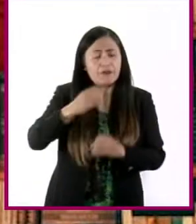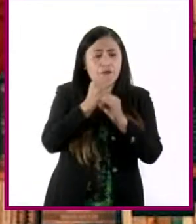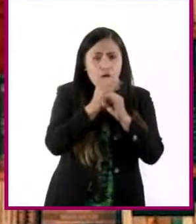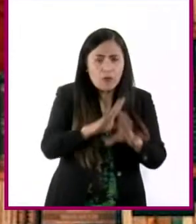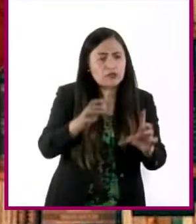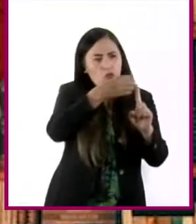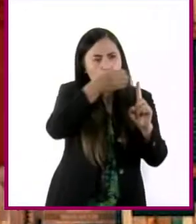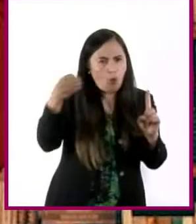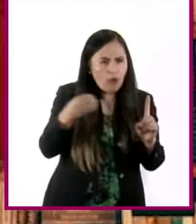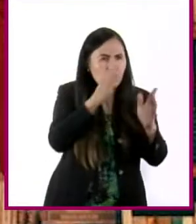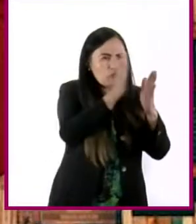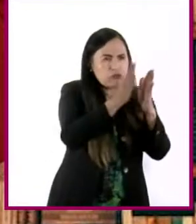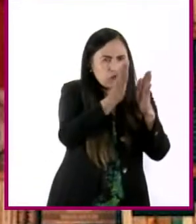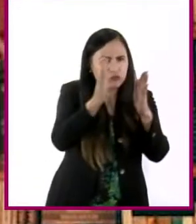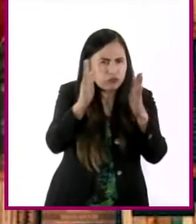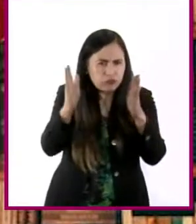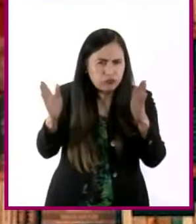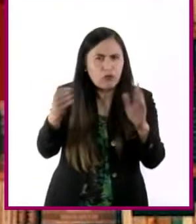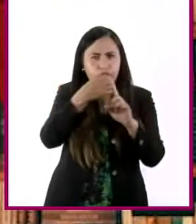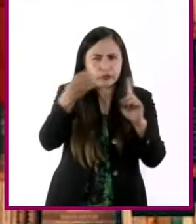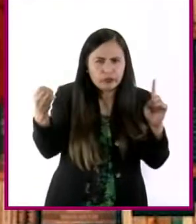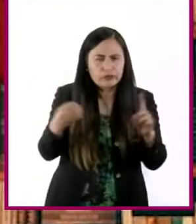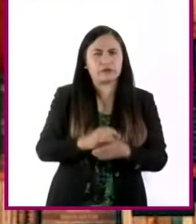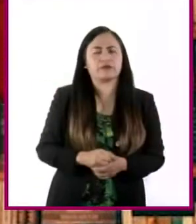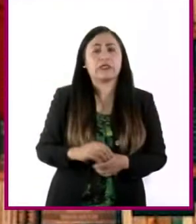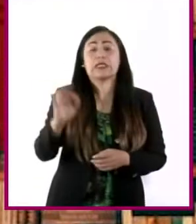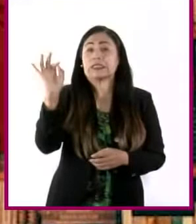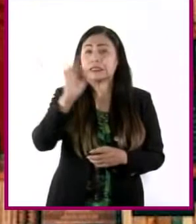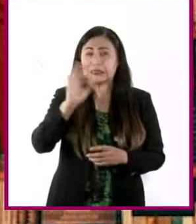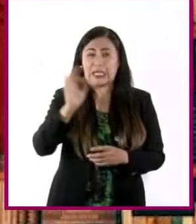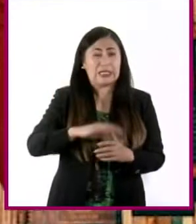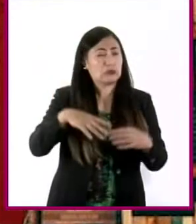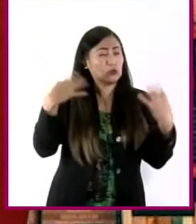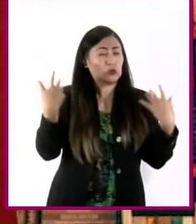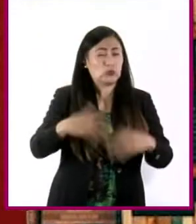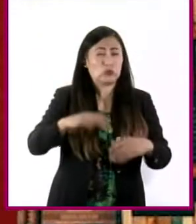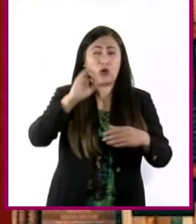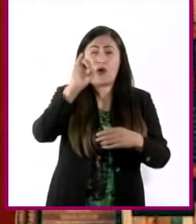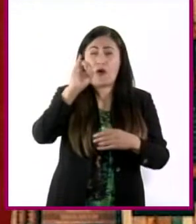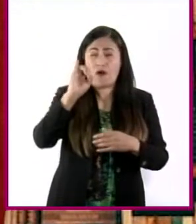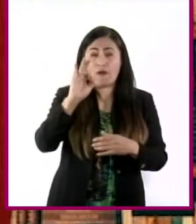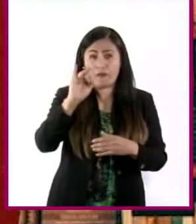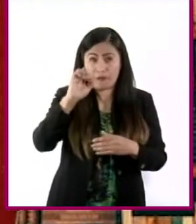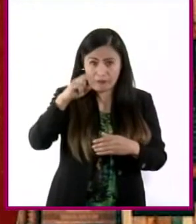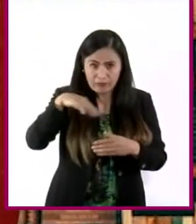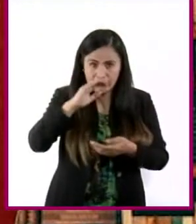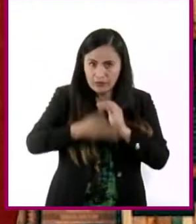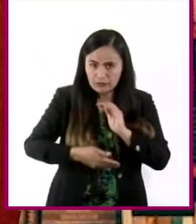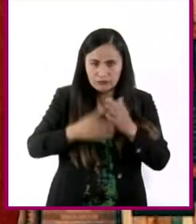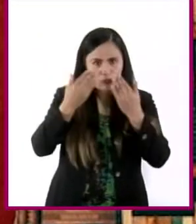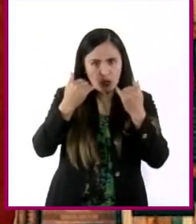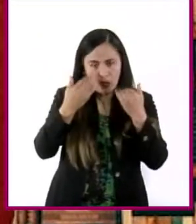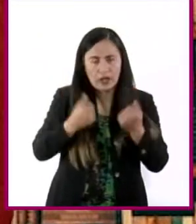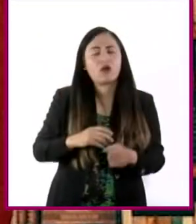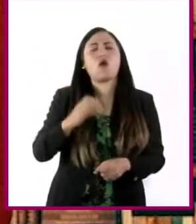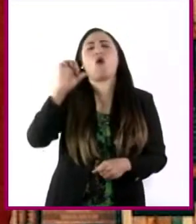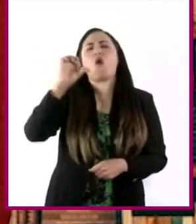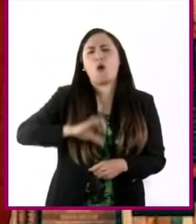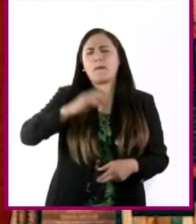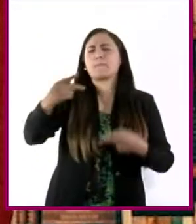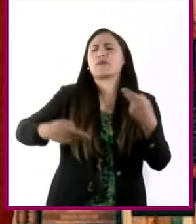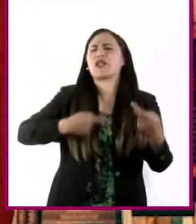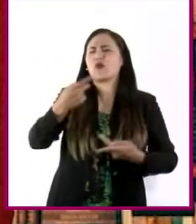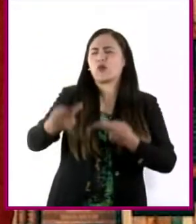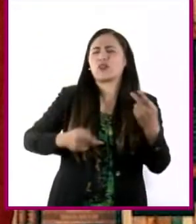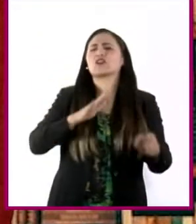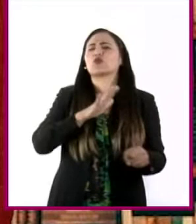información ahí, porque podríamos decir que casi es infinita. Pero mejor veamos qué preguntas tienen hoy. Sí, disculpen,